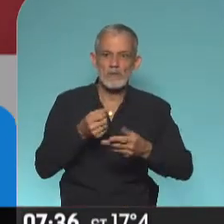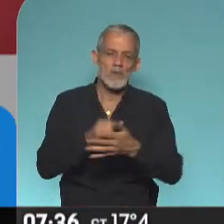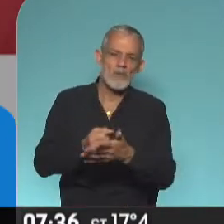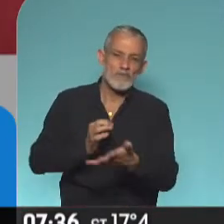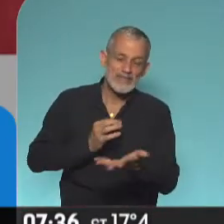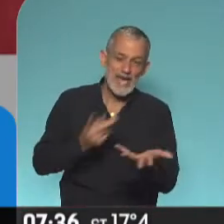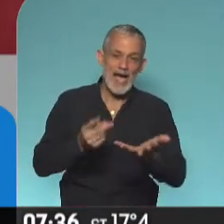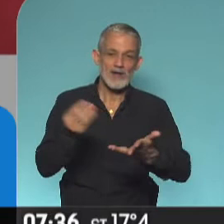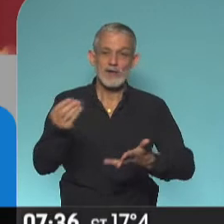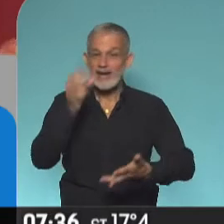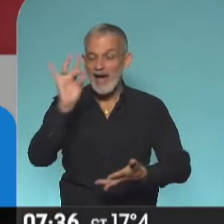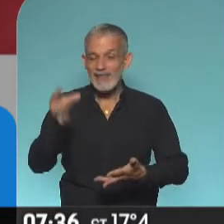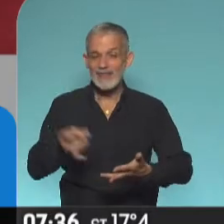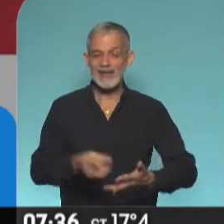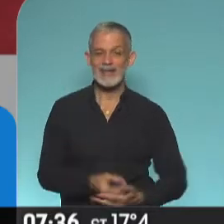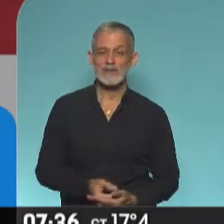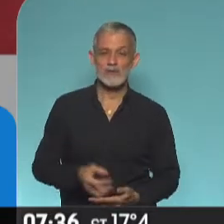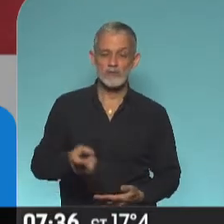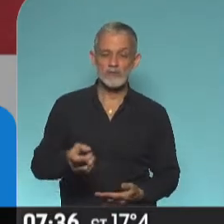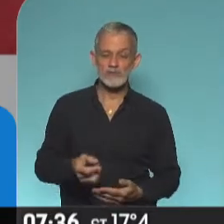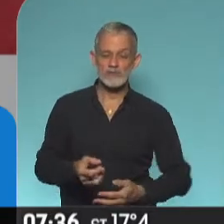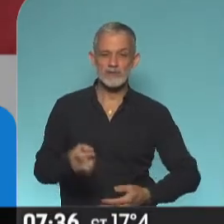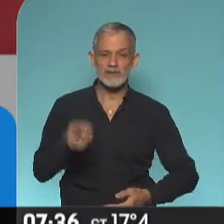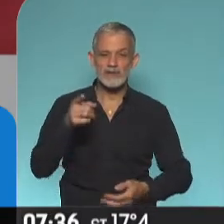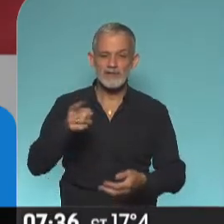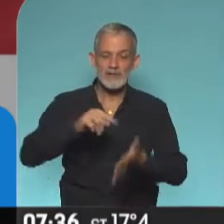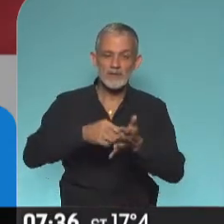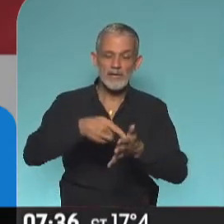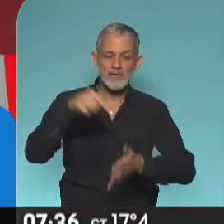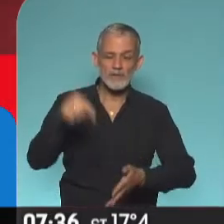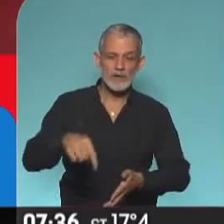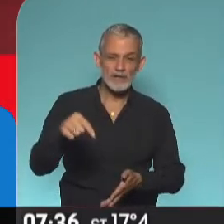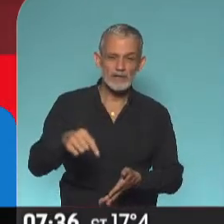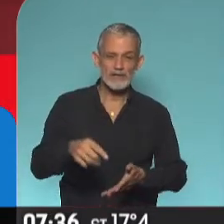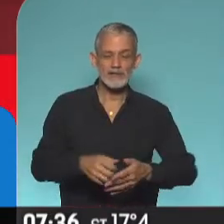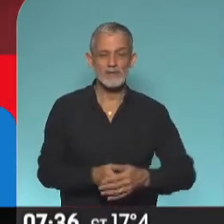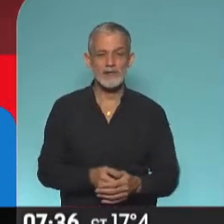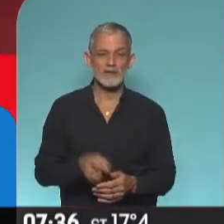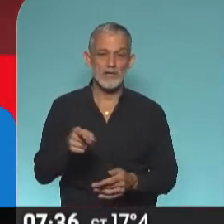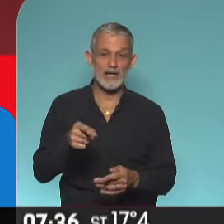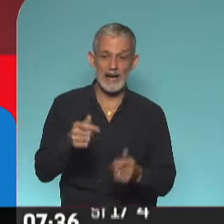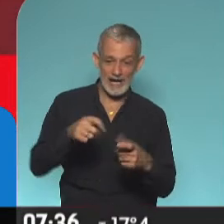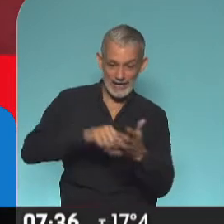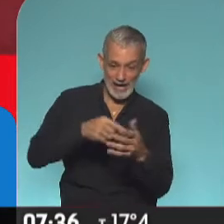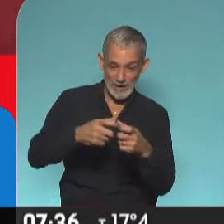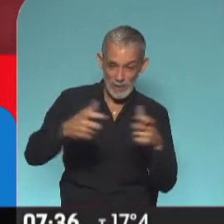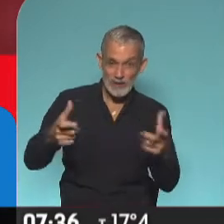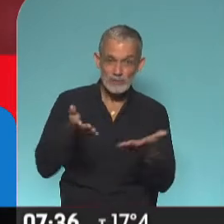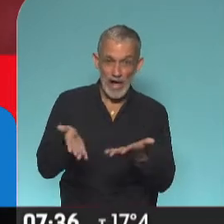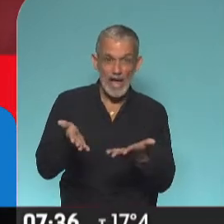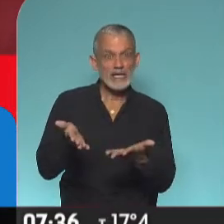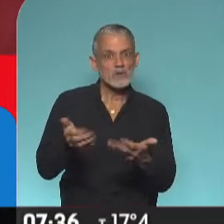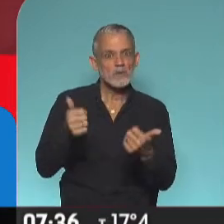año. Los números en nuestra ciudad son auspiciosos, esto es cierto.